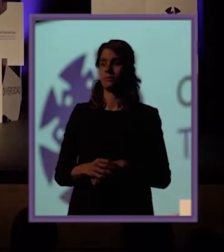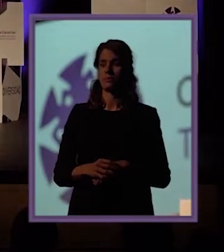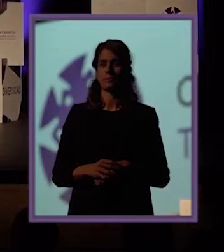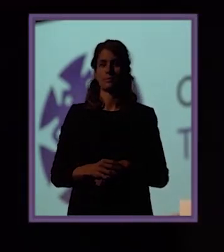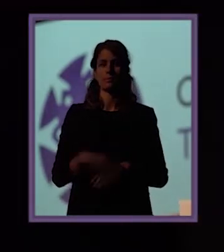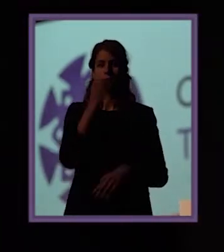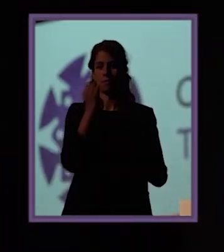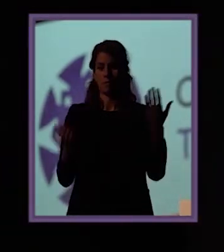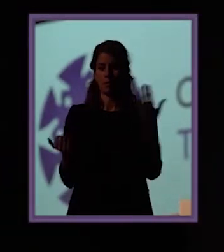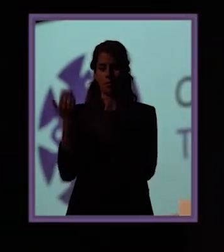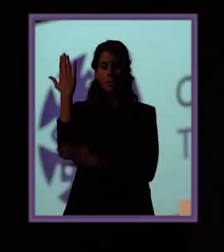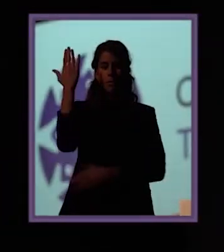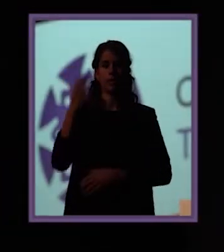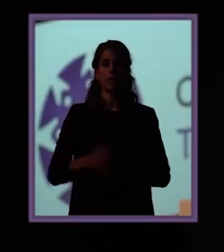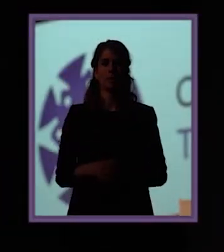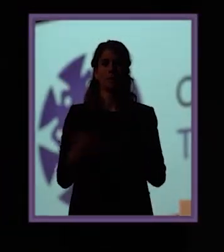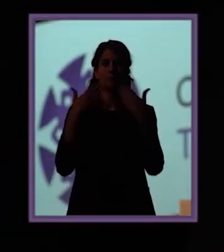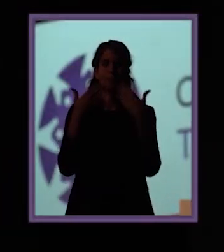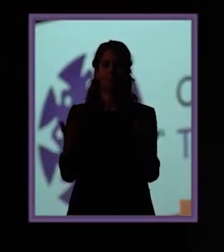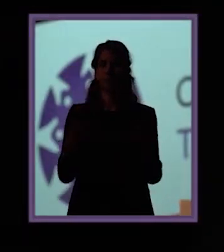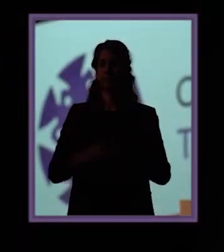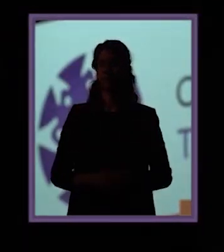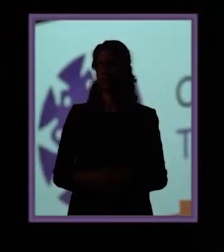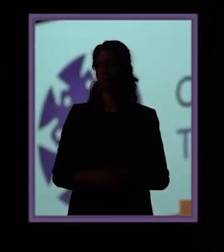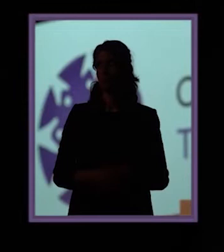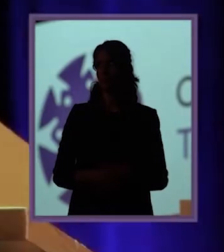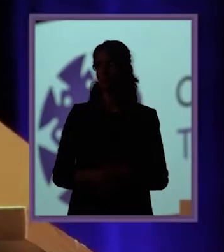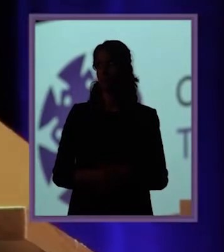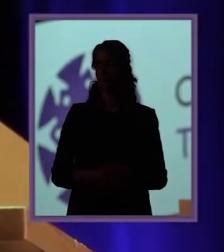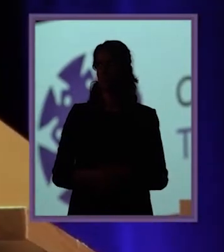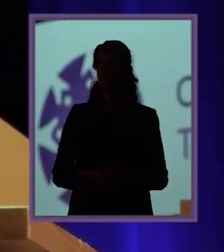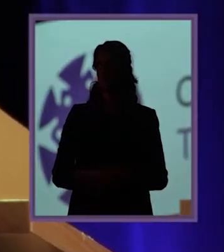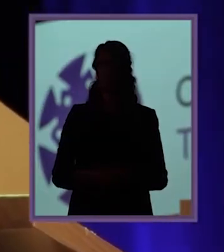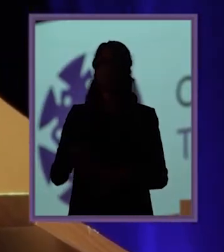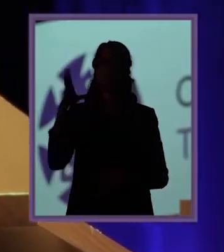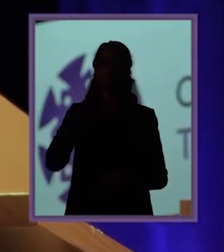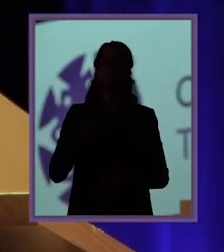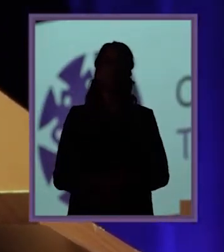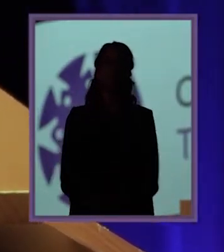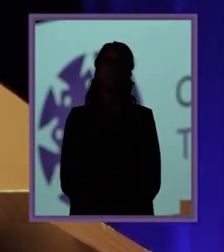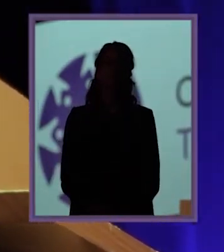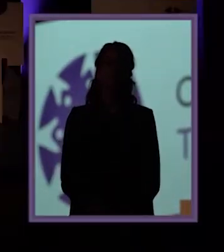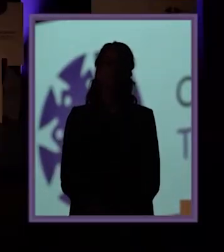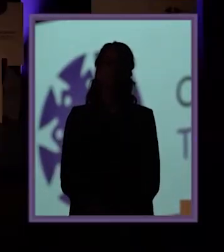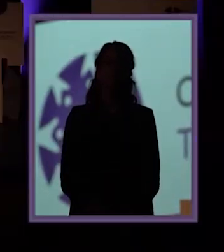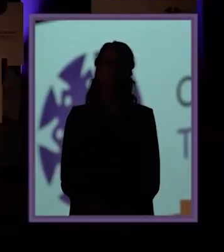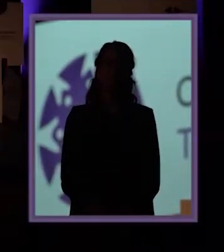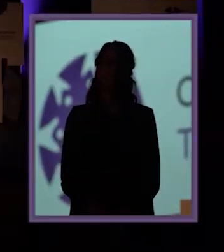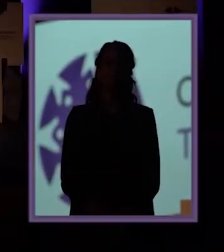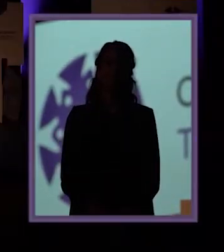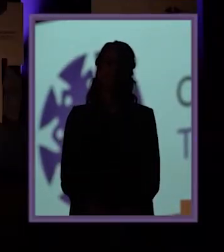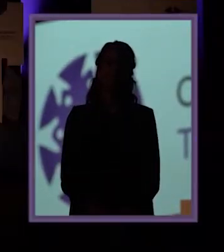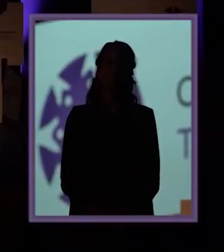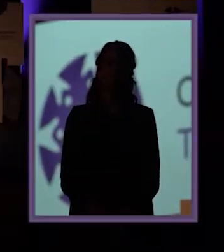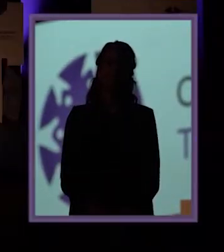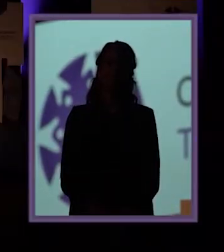Buenos días y muchas gracias. Quería acompañarles unos minutos y saludar en la presentación de Canarias